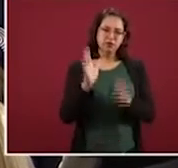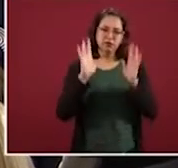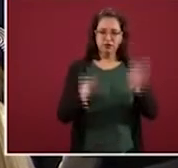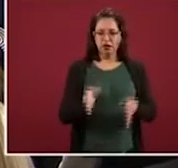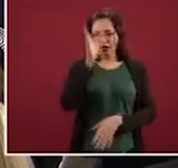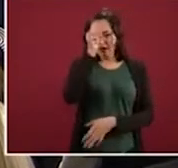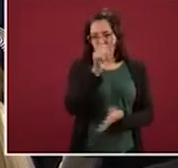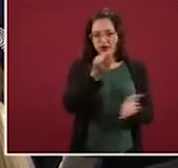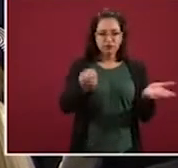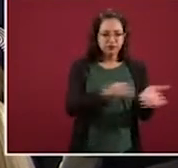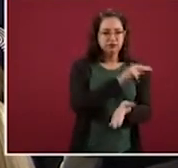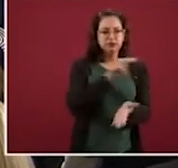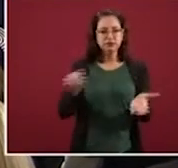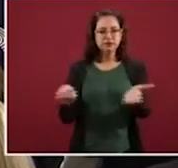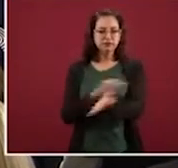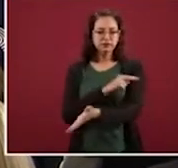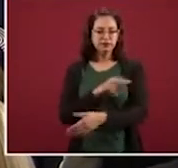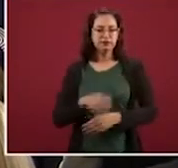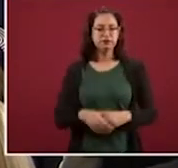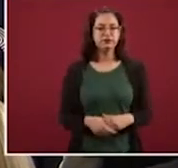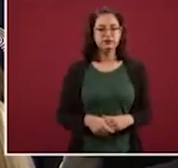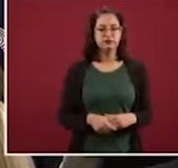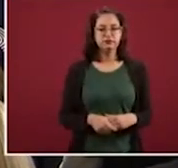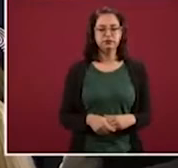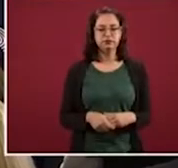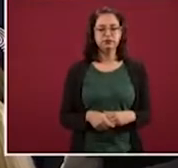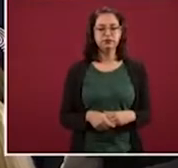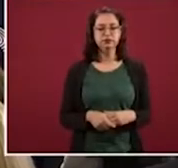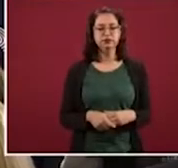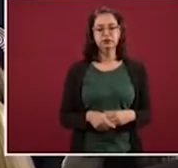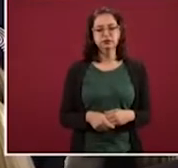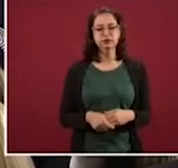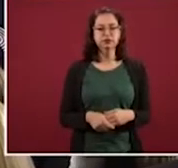acuerdo comercial